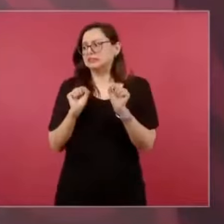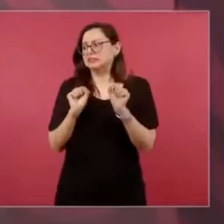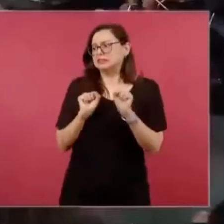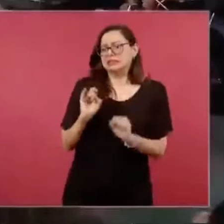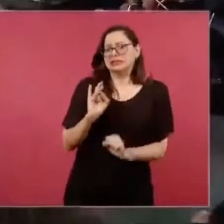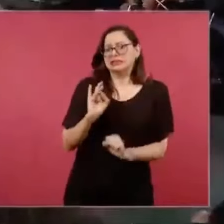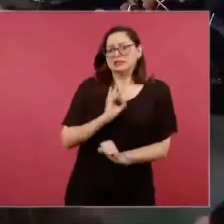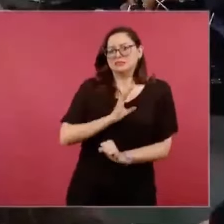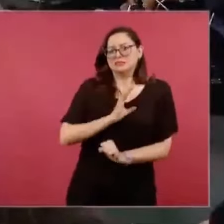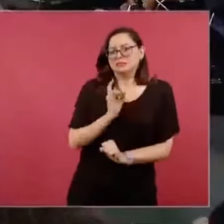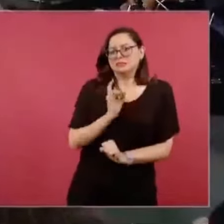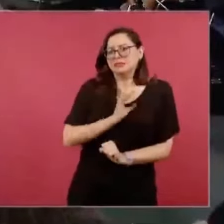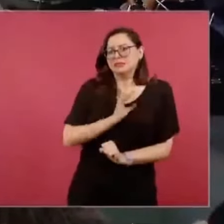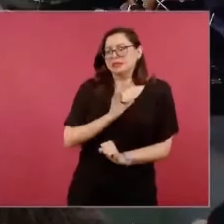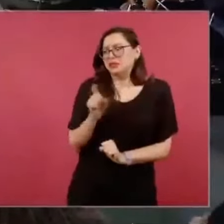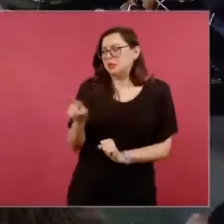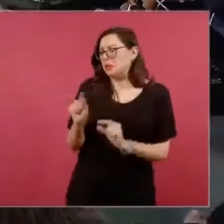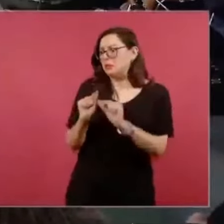muy